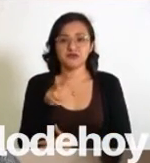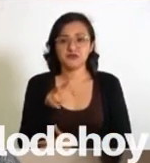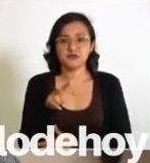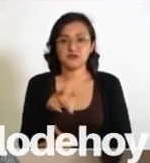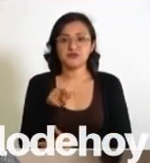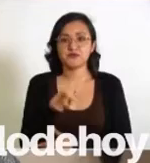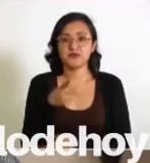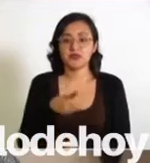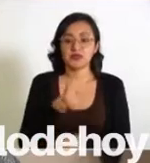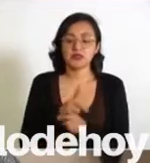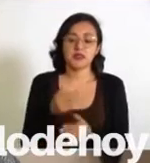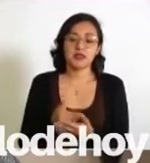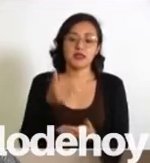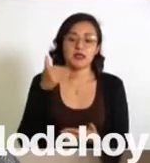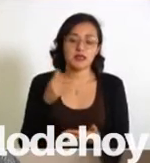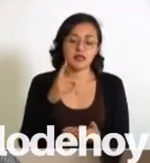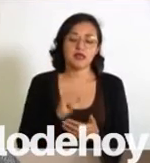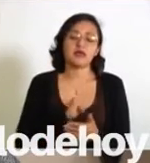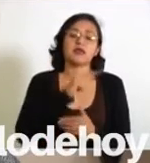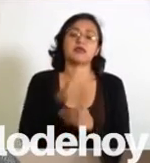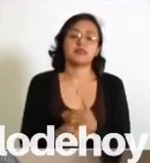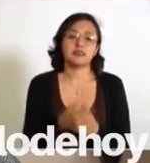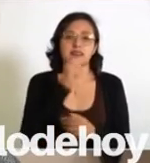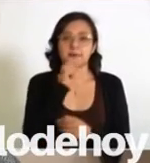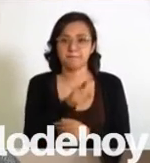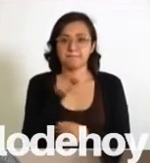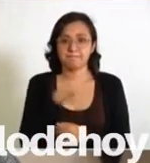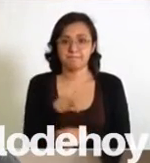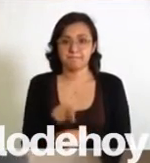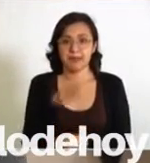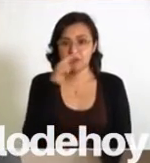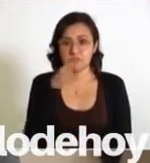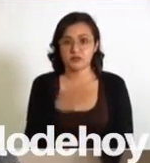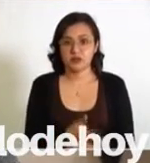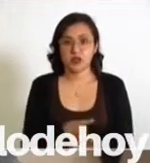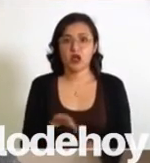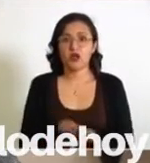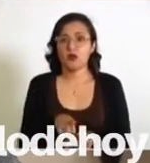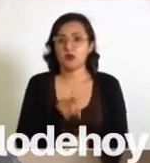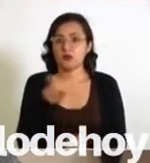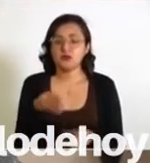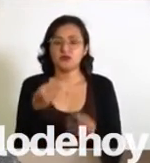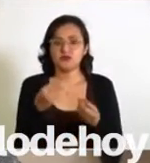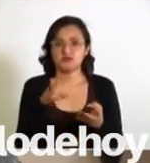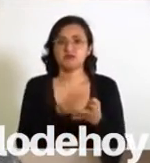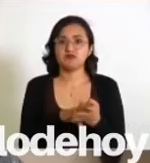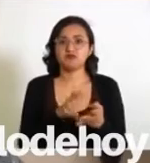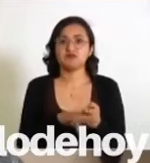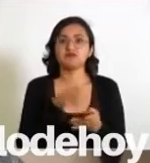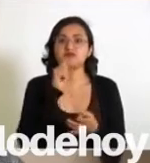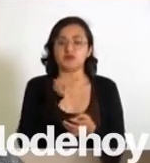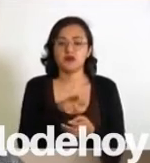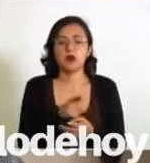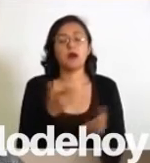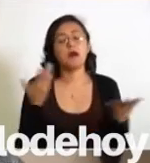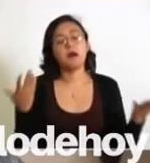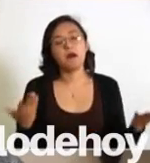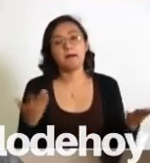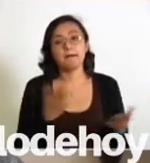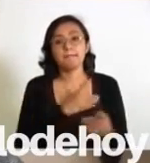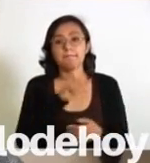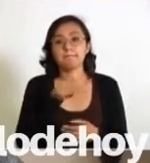y días anteriores y días posteriores como muchos de los que están detenidos ahí y que por cierto